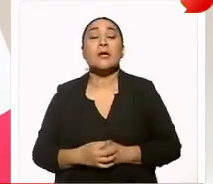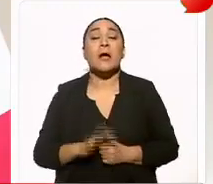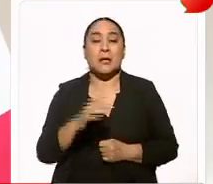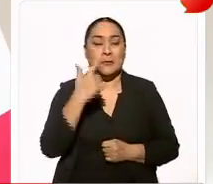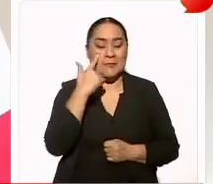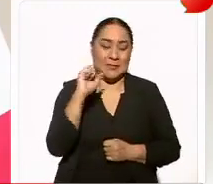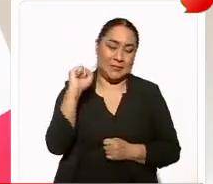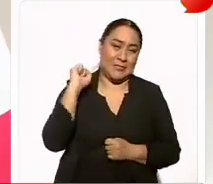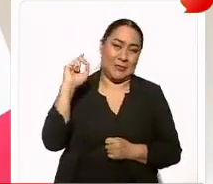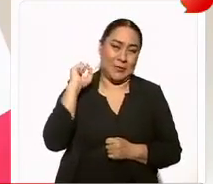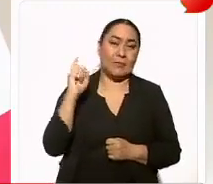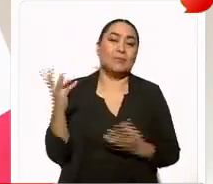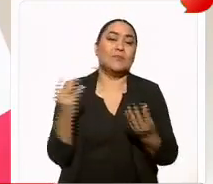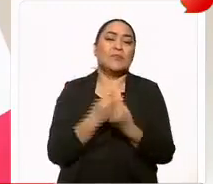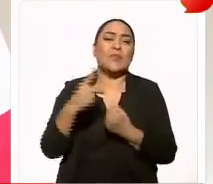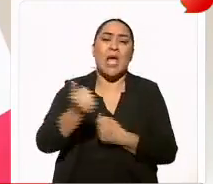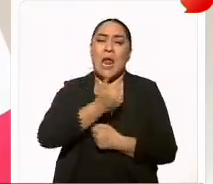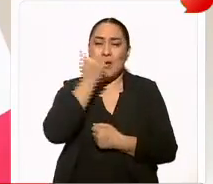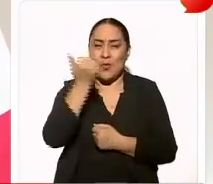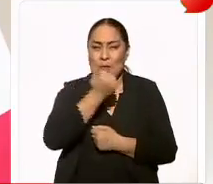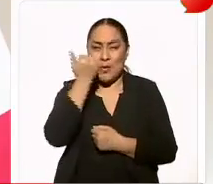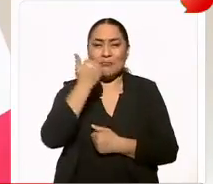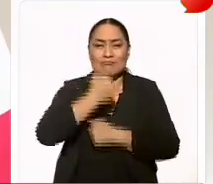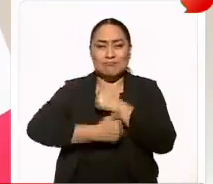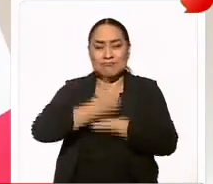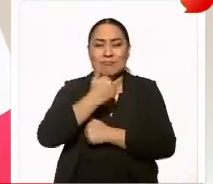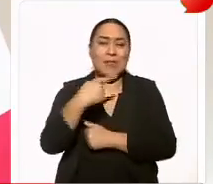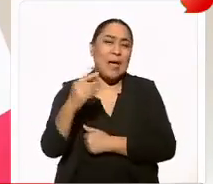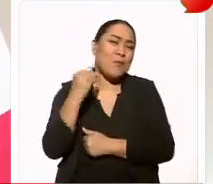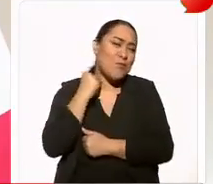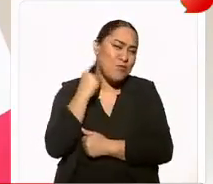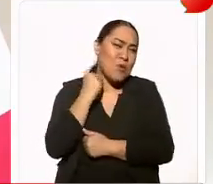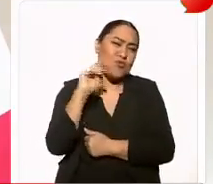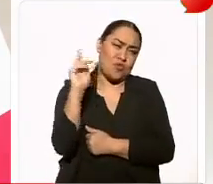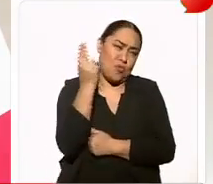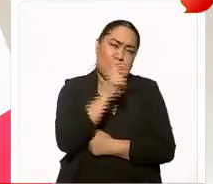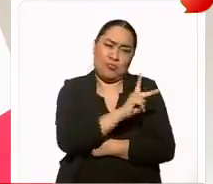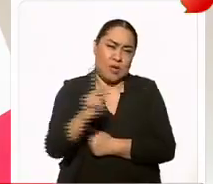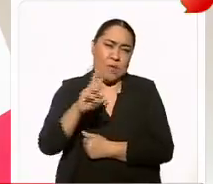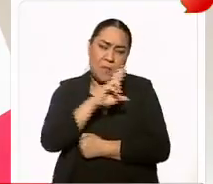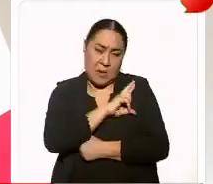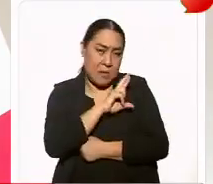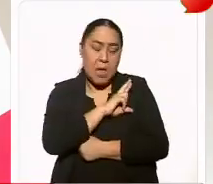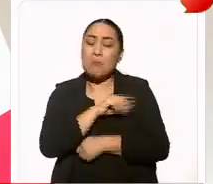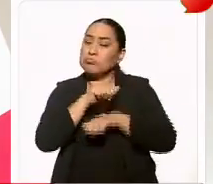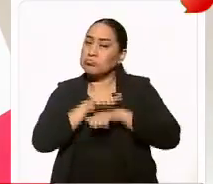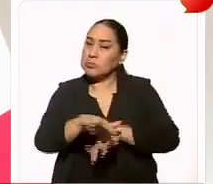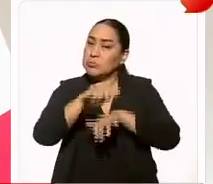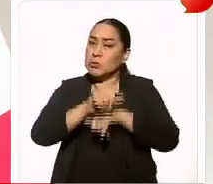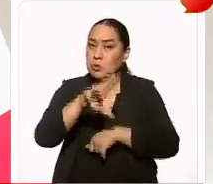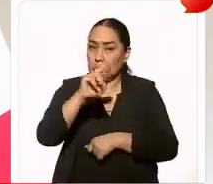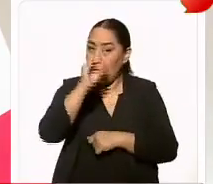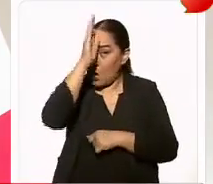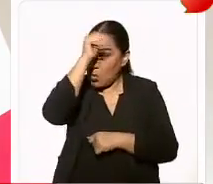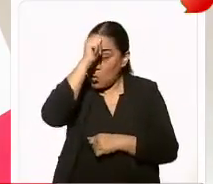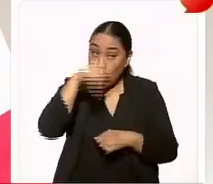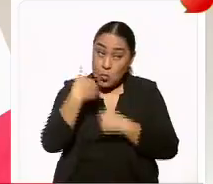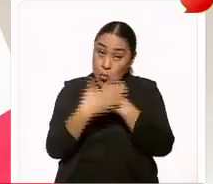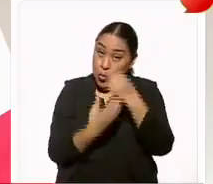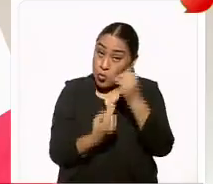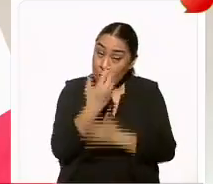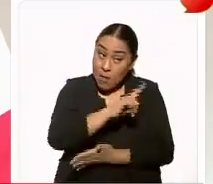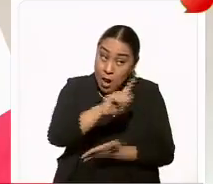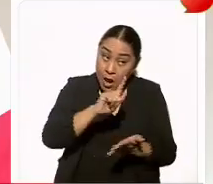Fin de semana, estudiantes de la carrera de Derecho de algunas universidades, la mayoría de ellas privadas, protestaron en contra de la iniciativa de reforma al